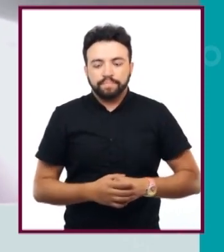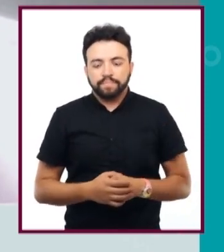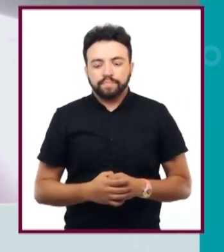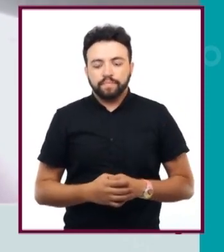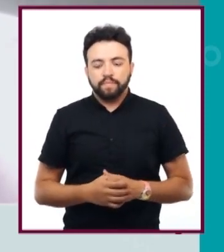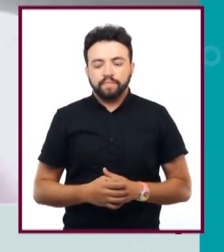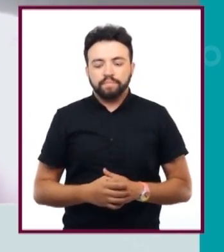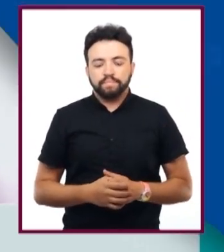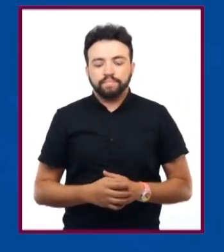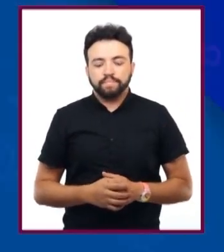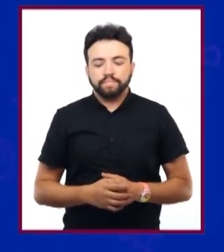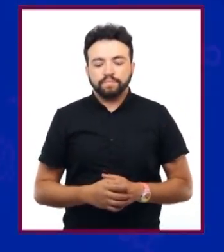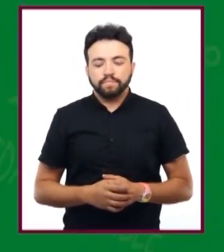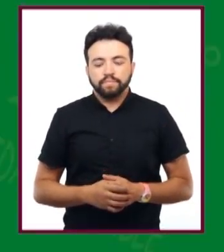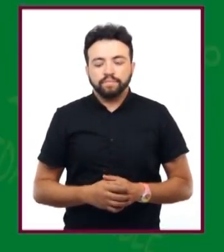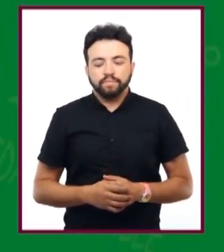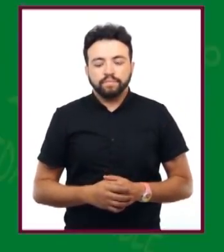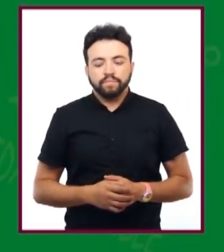situación se presente.